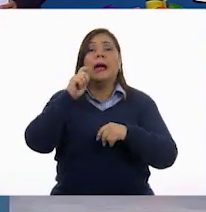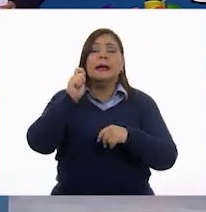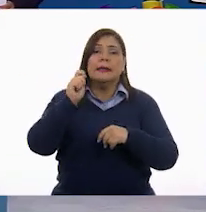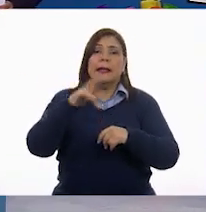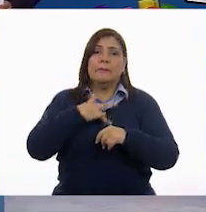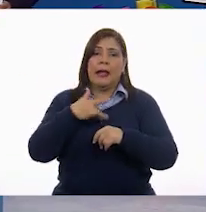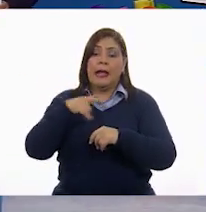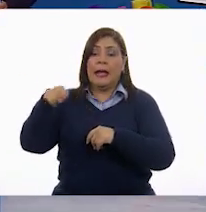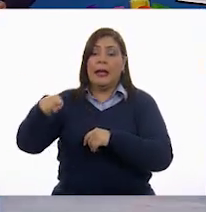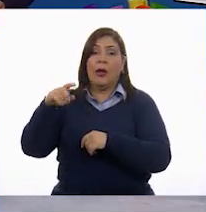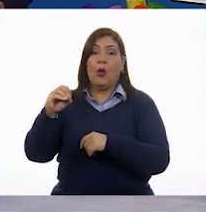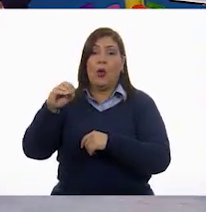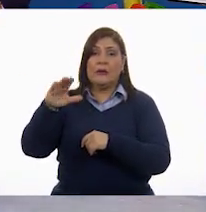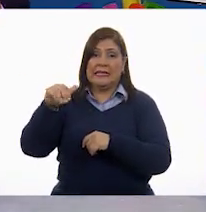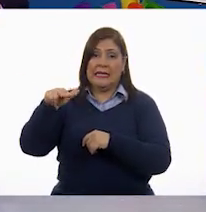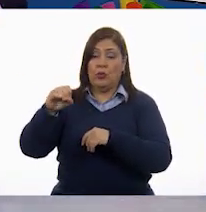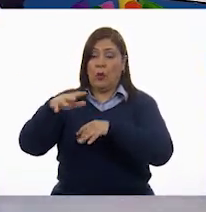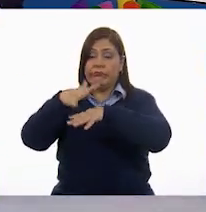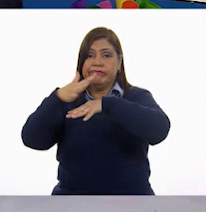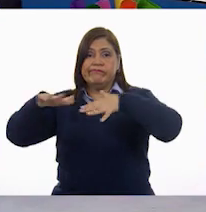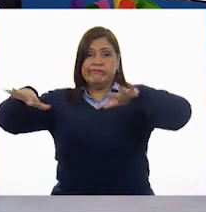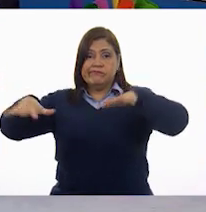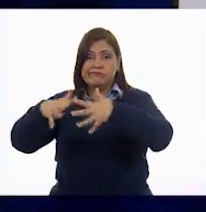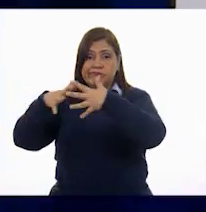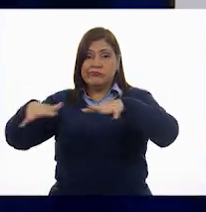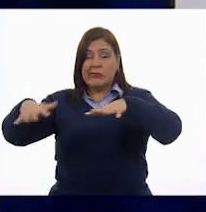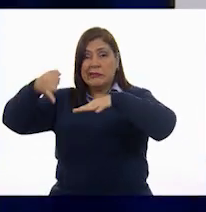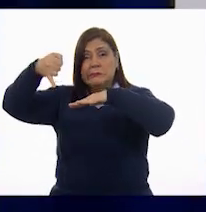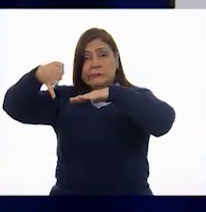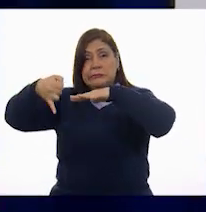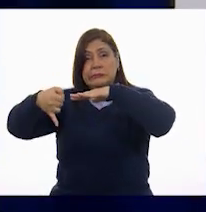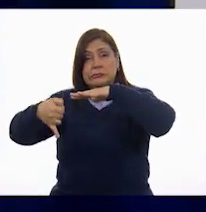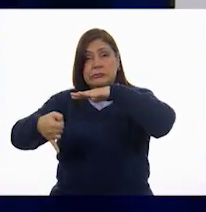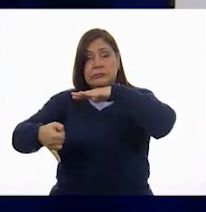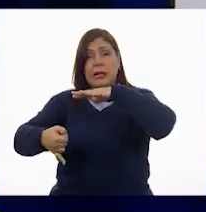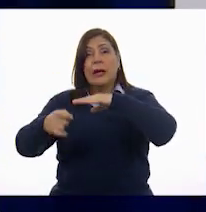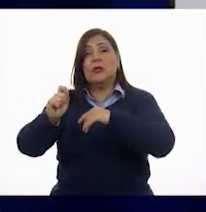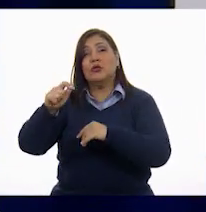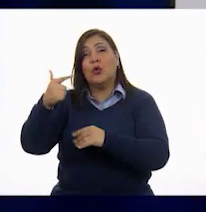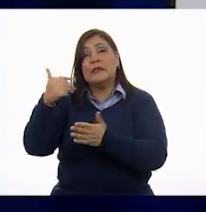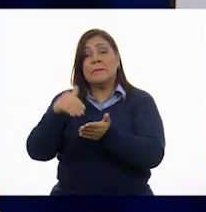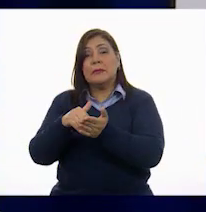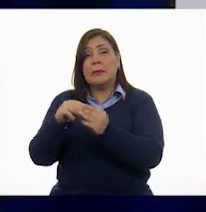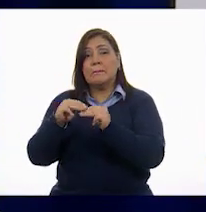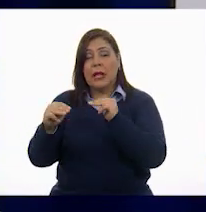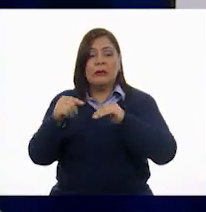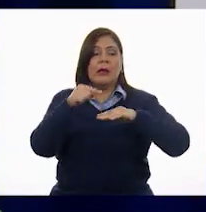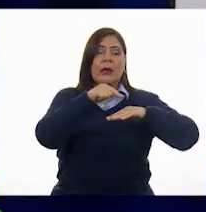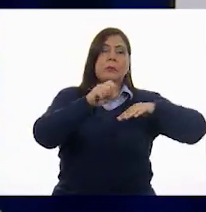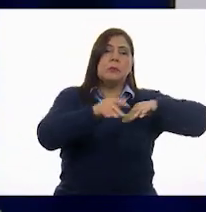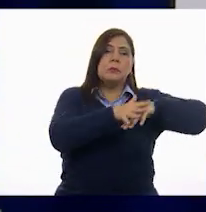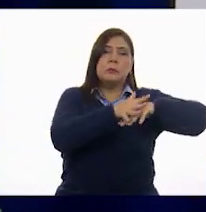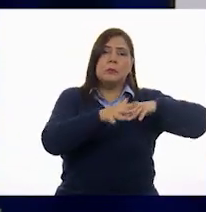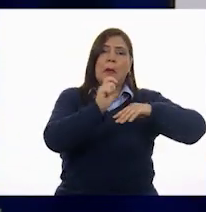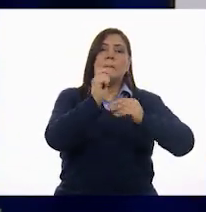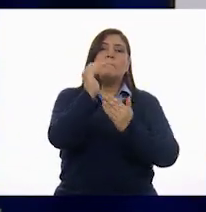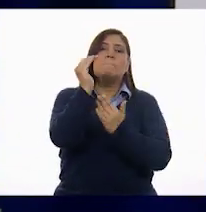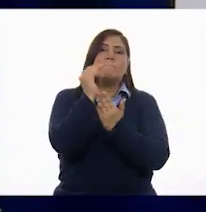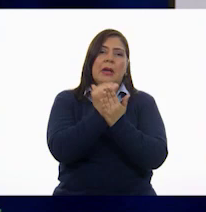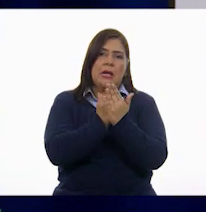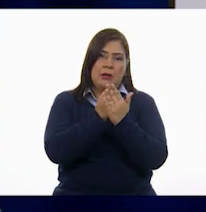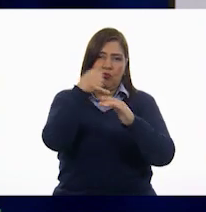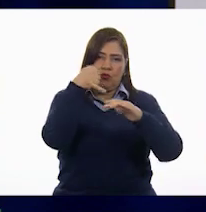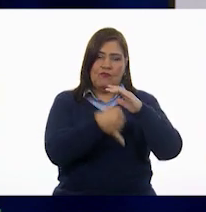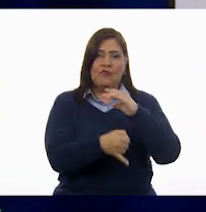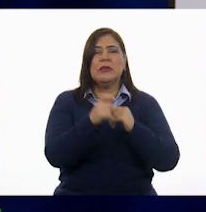perdón, mientras que el océano es muy profundo, como acabo de decir, hasta de 12.000 metros de profundidad, el mar no tanto. Puede